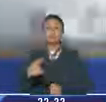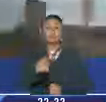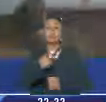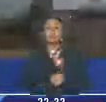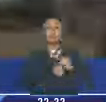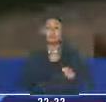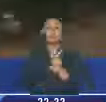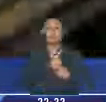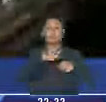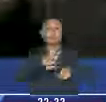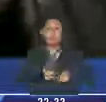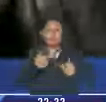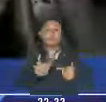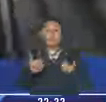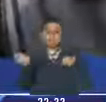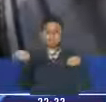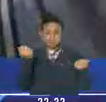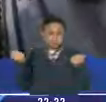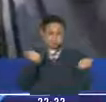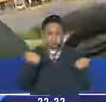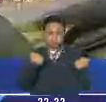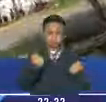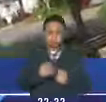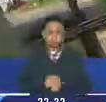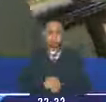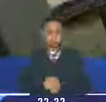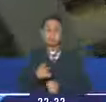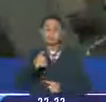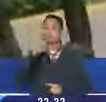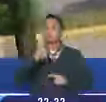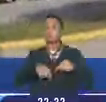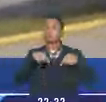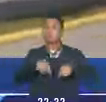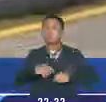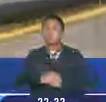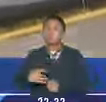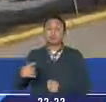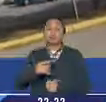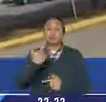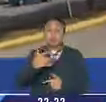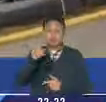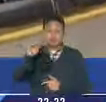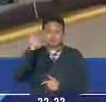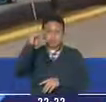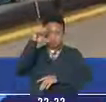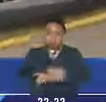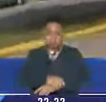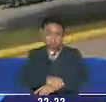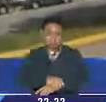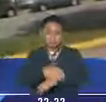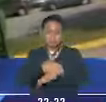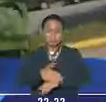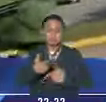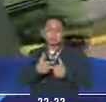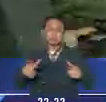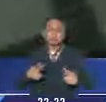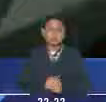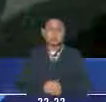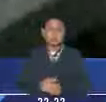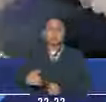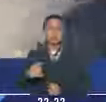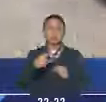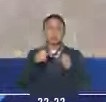se realizó un fuerte operativo en Culiacán, el mismo que fue fallido, pues aquí lo intentaron capturar, pero luego lo liberaron. Y es que un